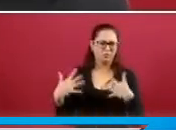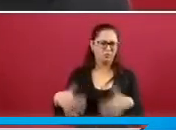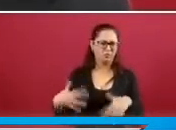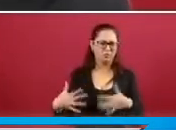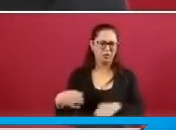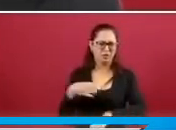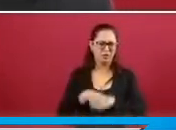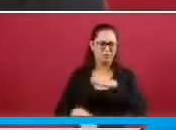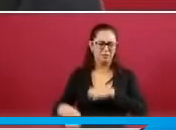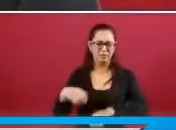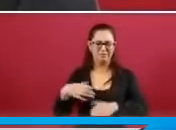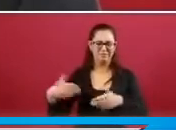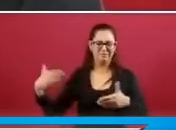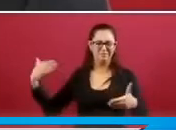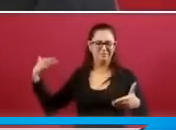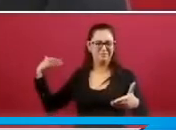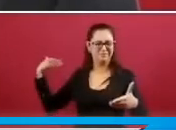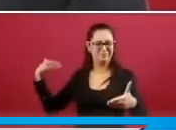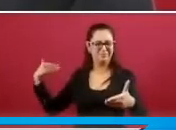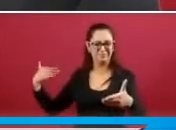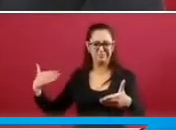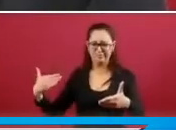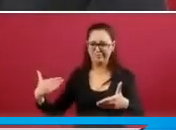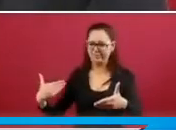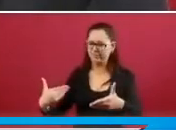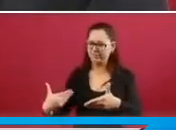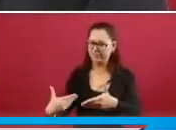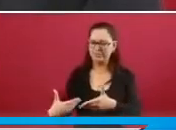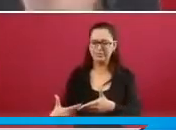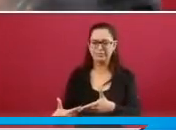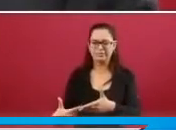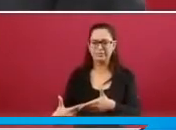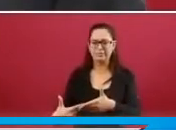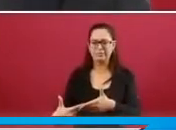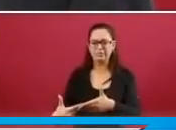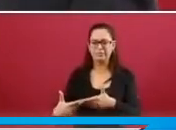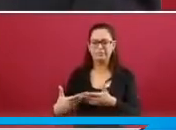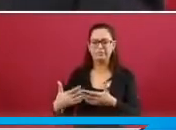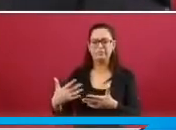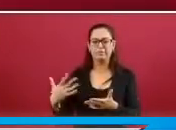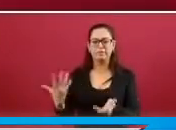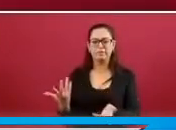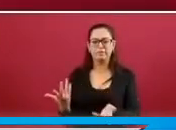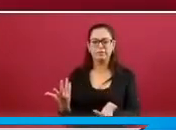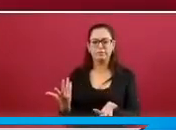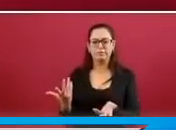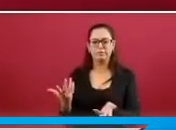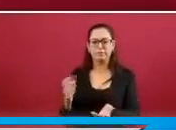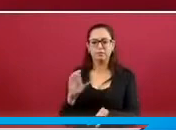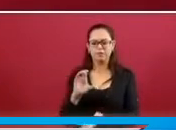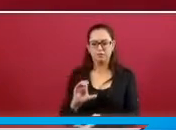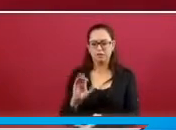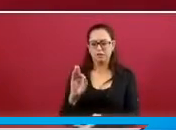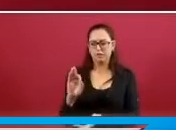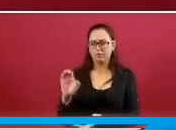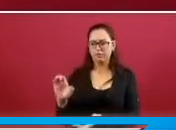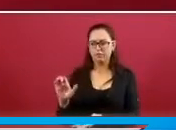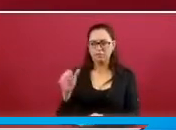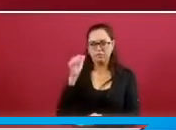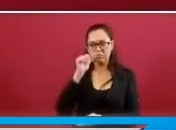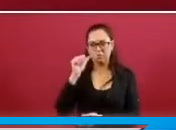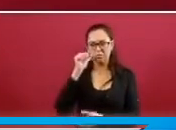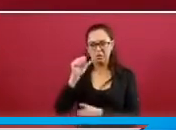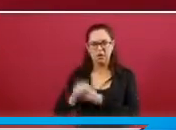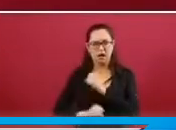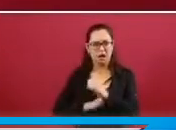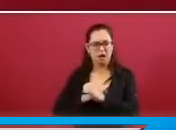eléctrica que actúa aún en el país. Jesús Reyes Heroles González Garza, quien participó con Carlos Salinas de Gortari, Ernesto Zedillo Ponce